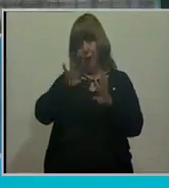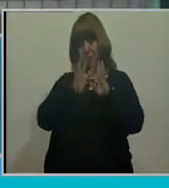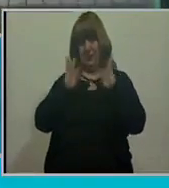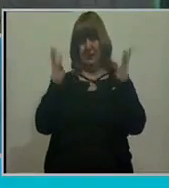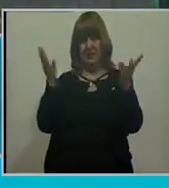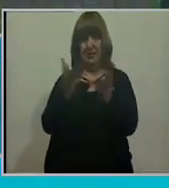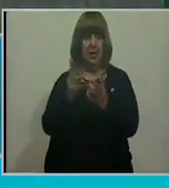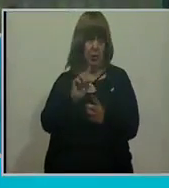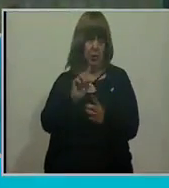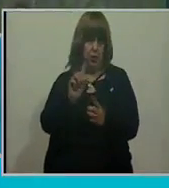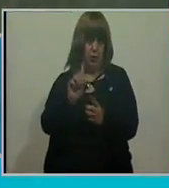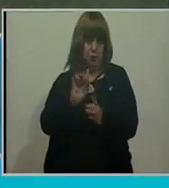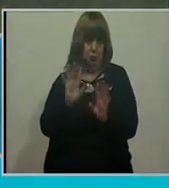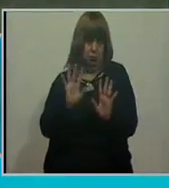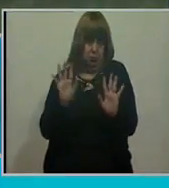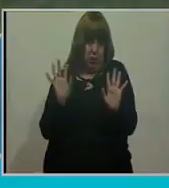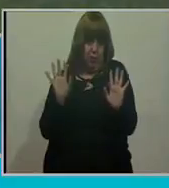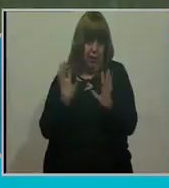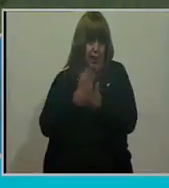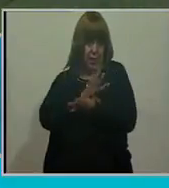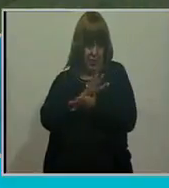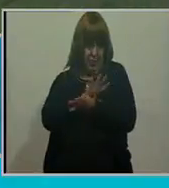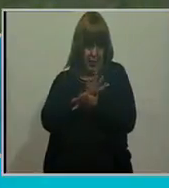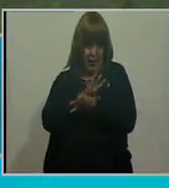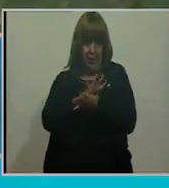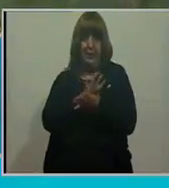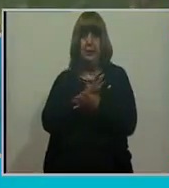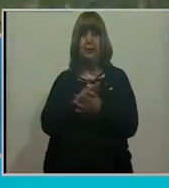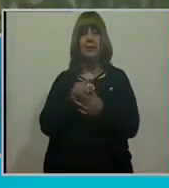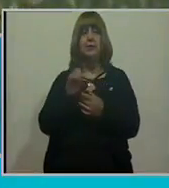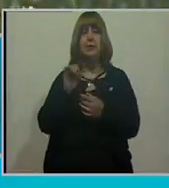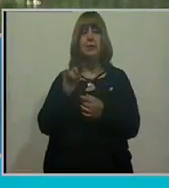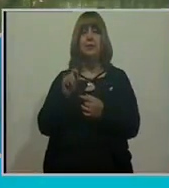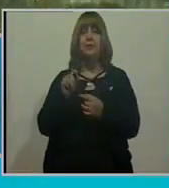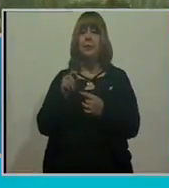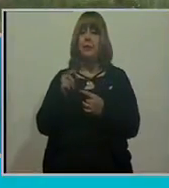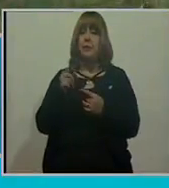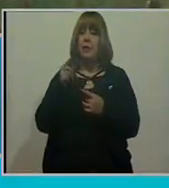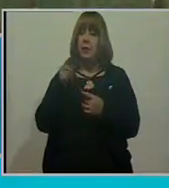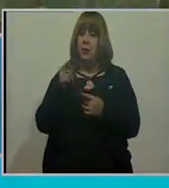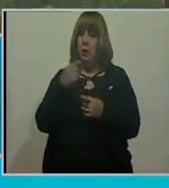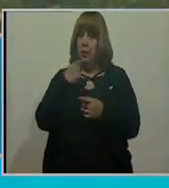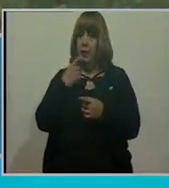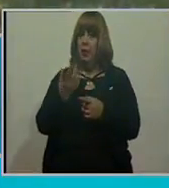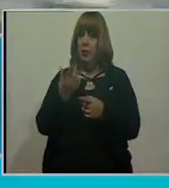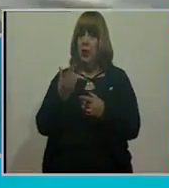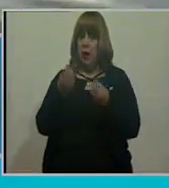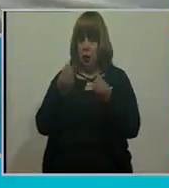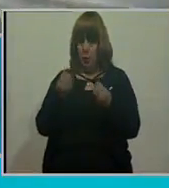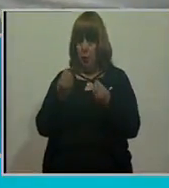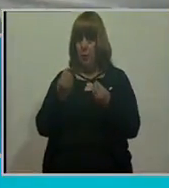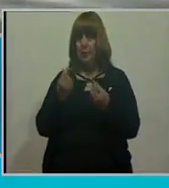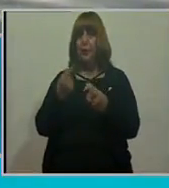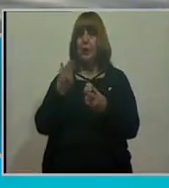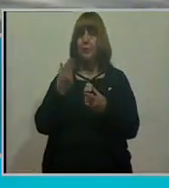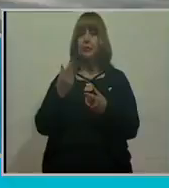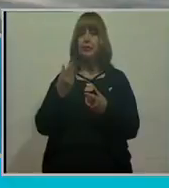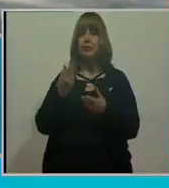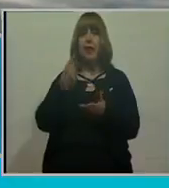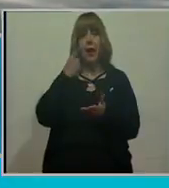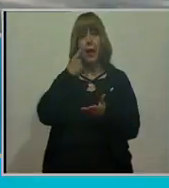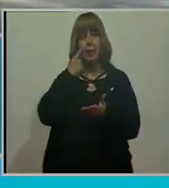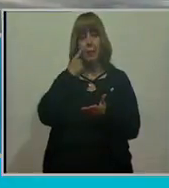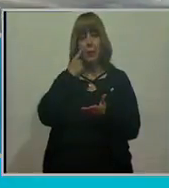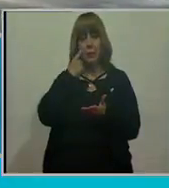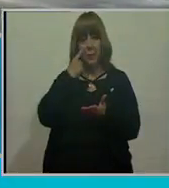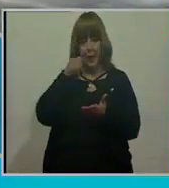Hoyos. ¿Esto es así? ¿Y cuánto se ha ahorrado capital en gastos justamente de vandalismo? La capital invierte aproximadamente 2